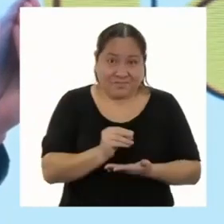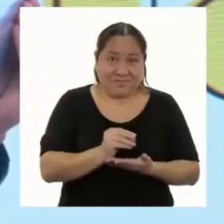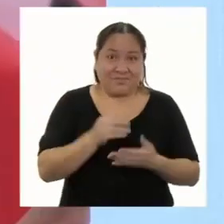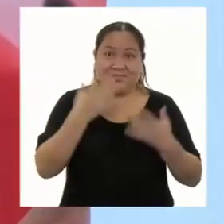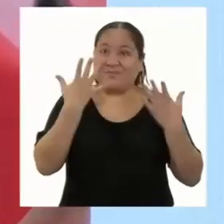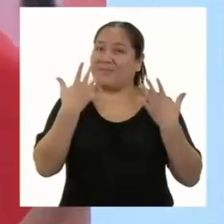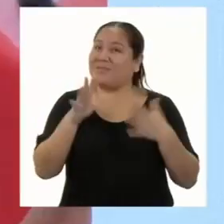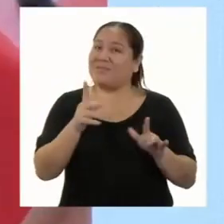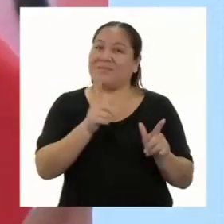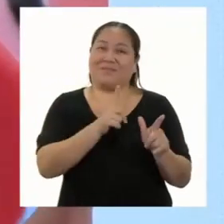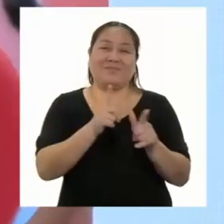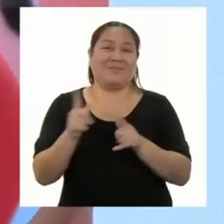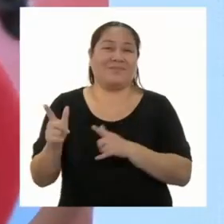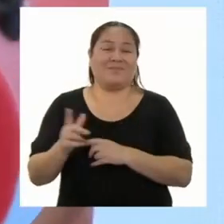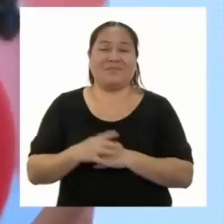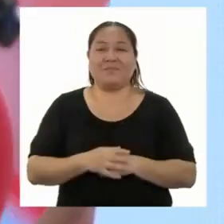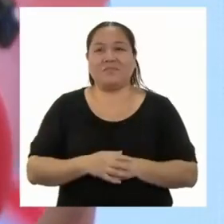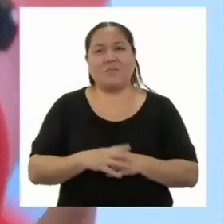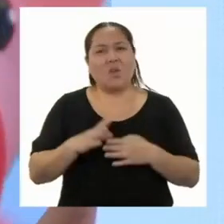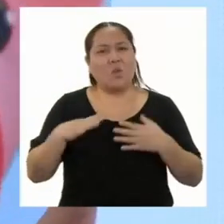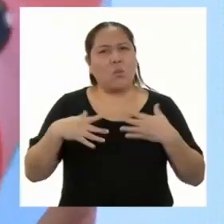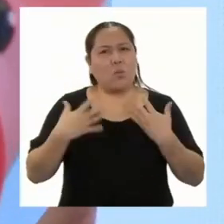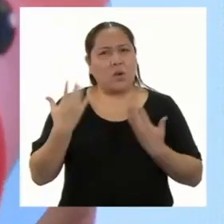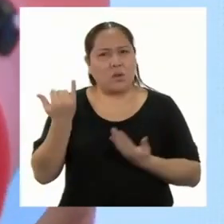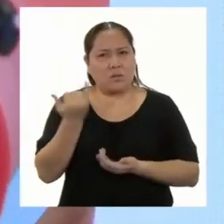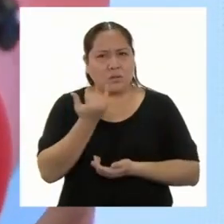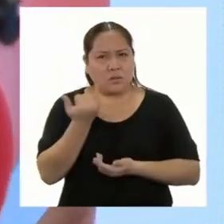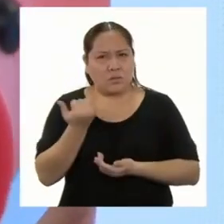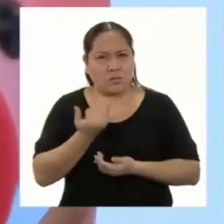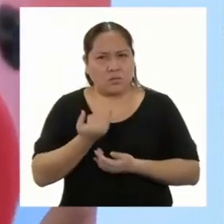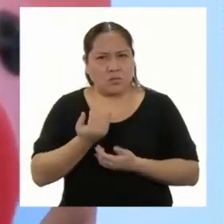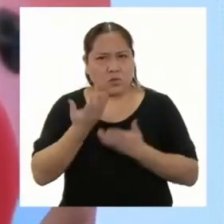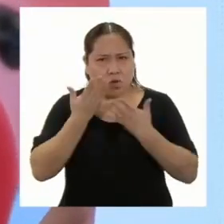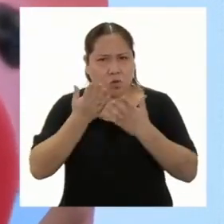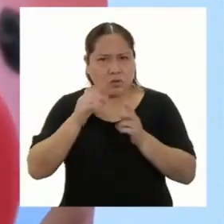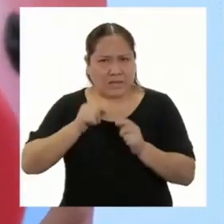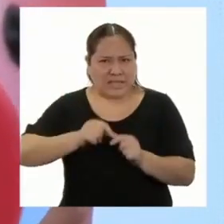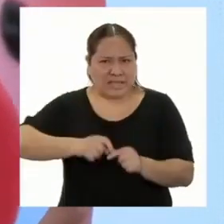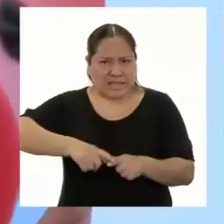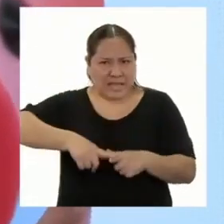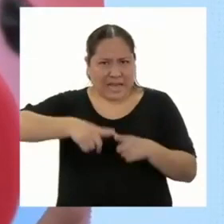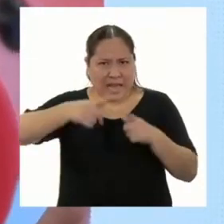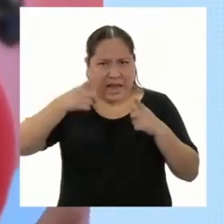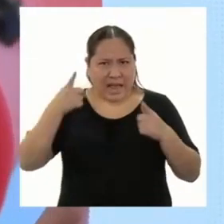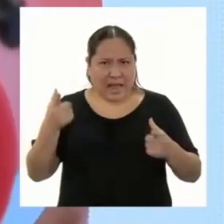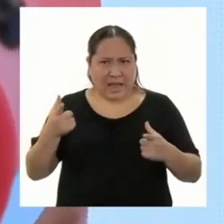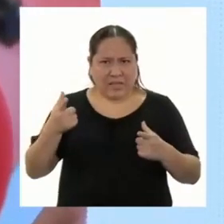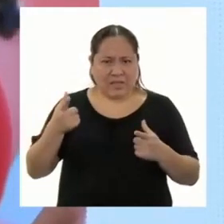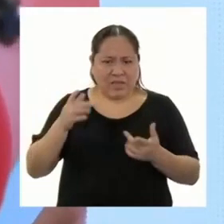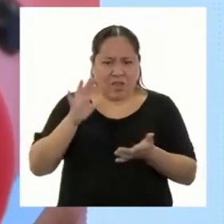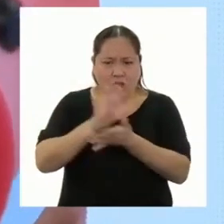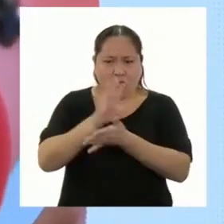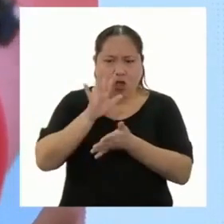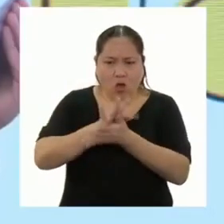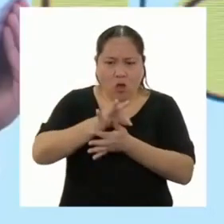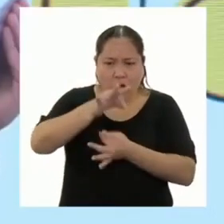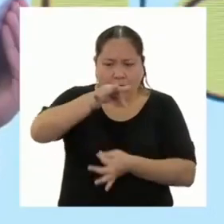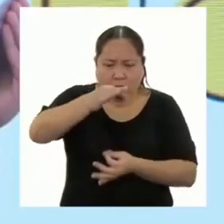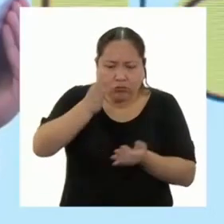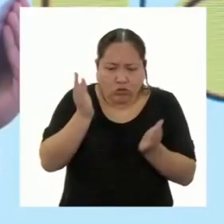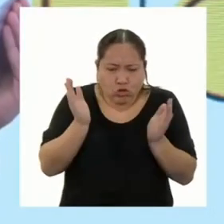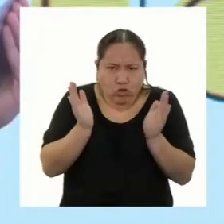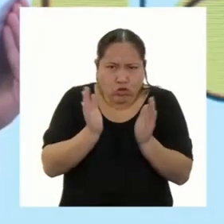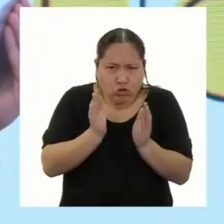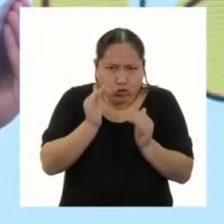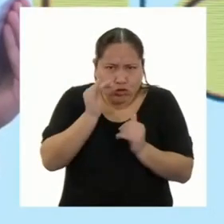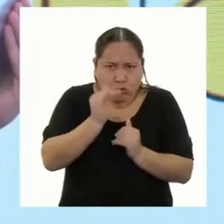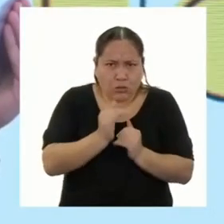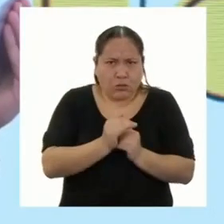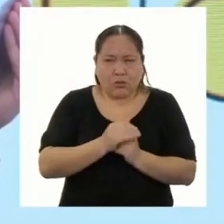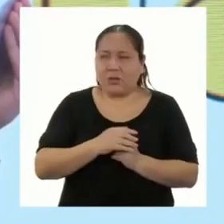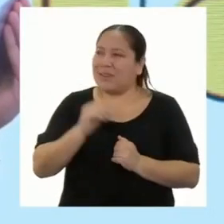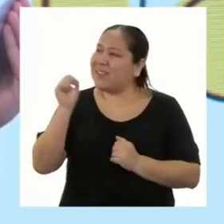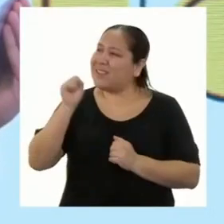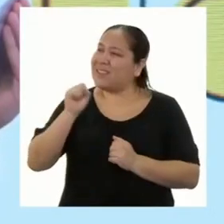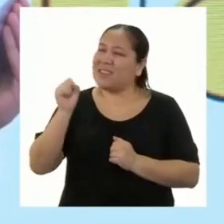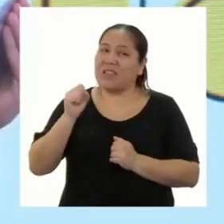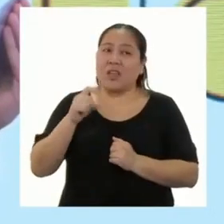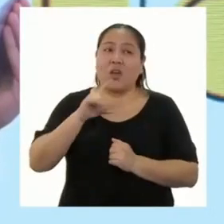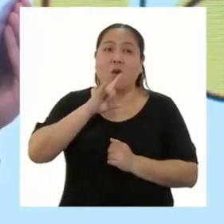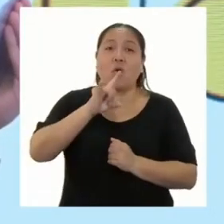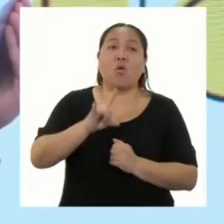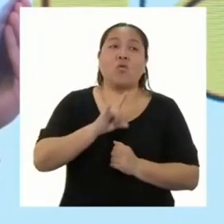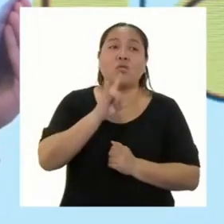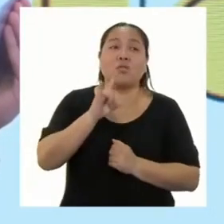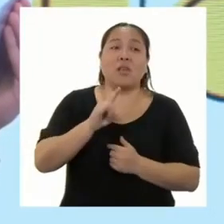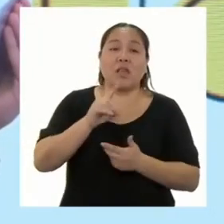listo. ¿Y puedes dibujar cosas grandes en hojas de papel chiquitas? Sí, usando